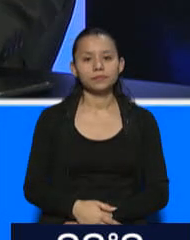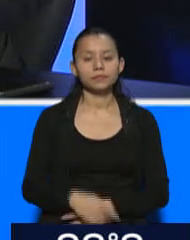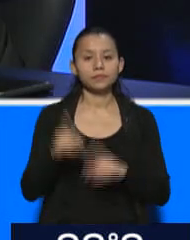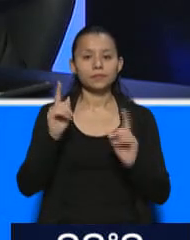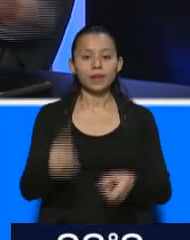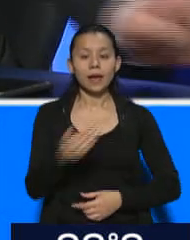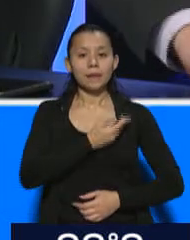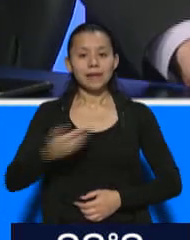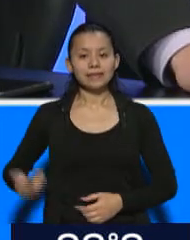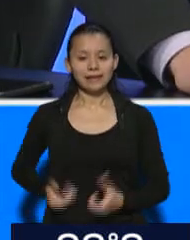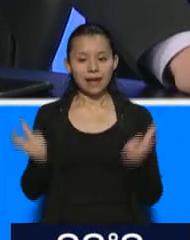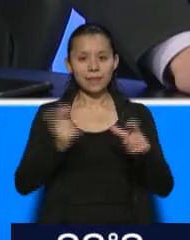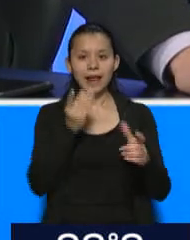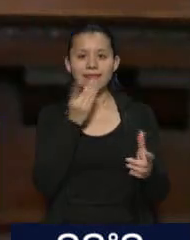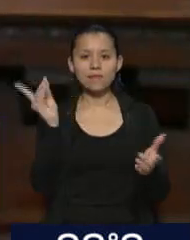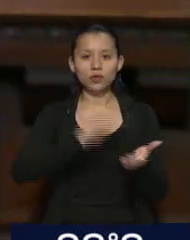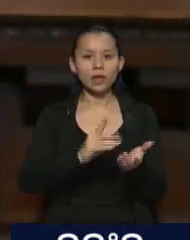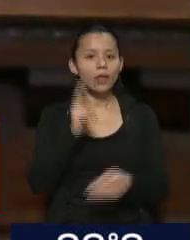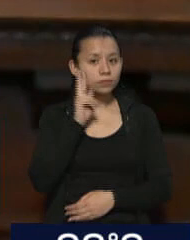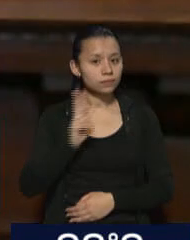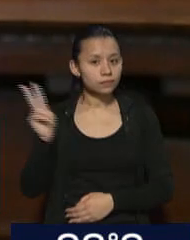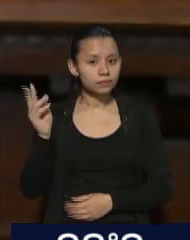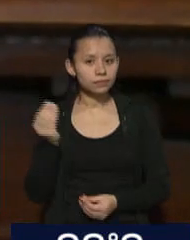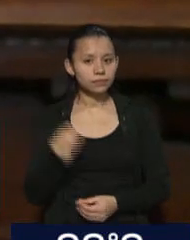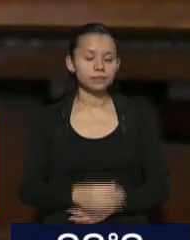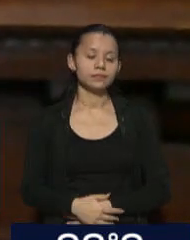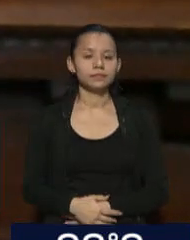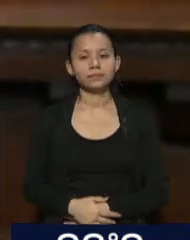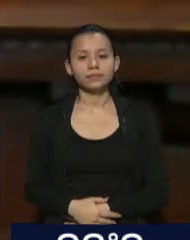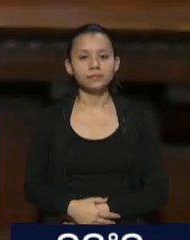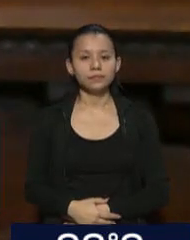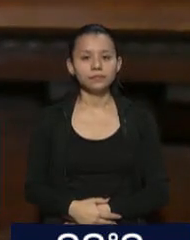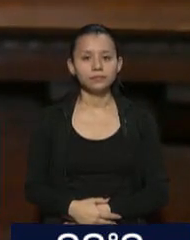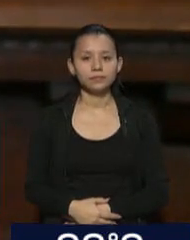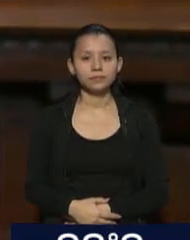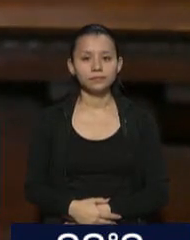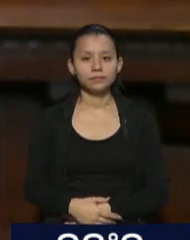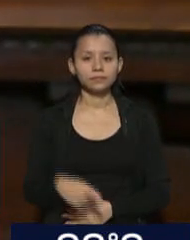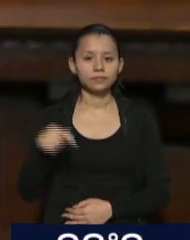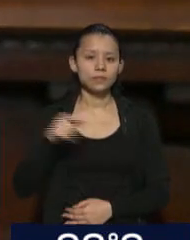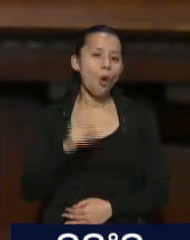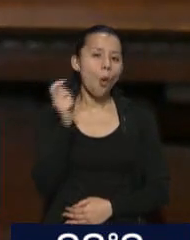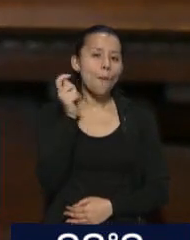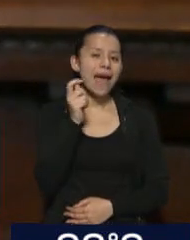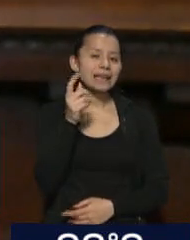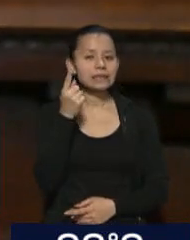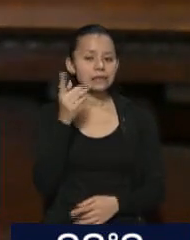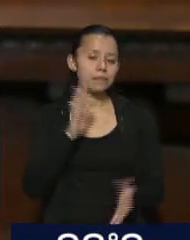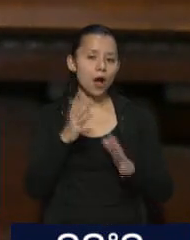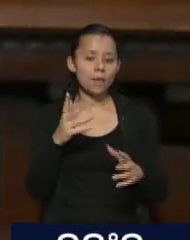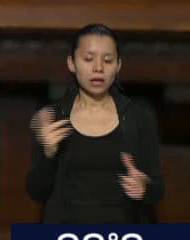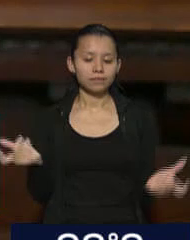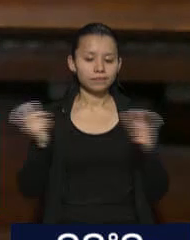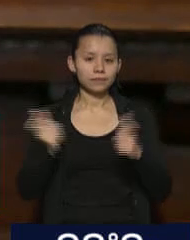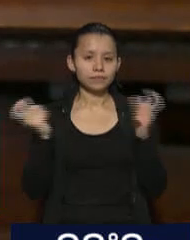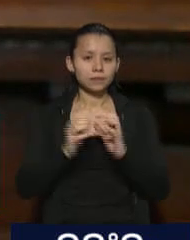de Diputados, cuando decía esto. Pues ya más de un mes de debate en comisiones. Y en ese sentido